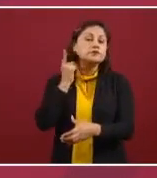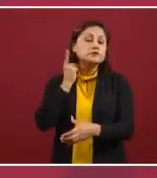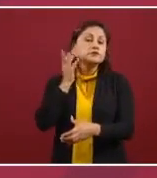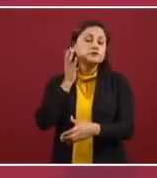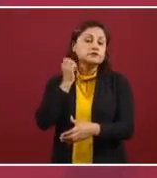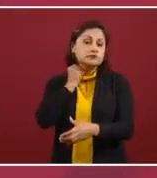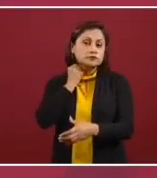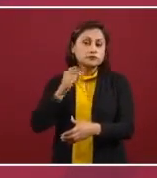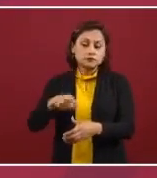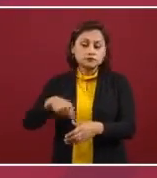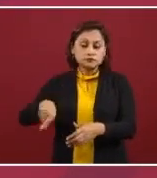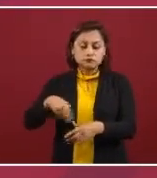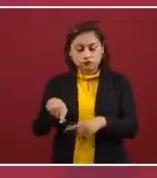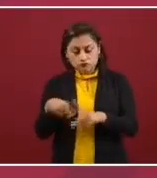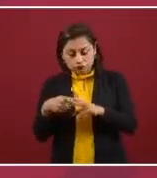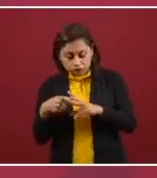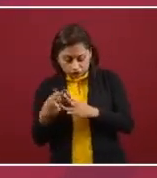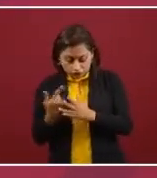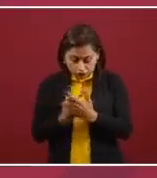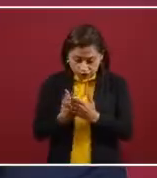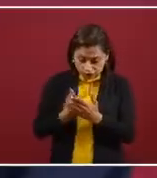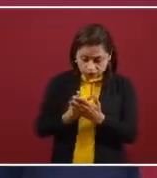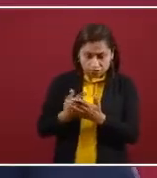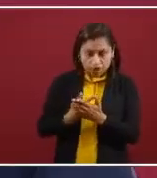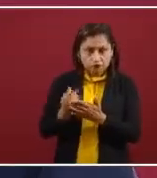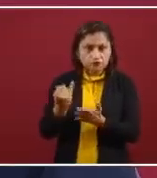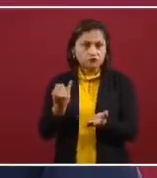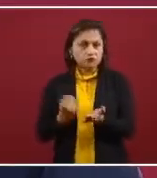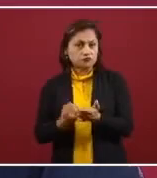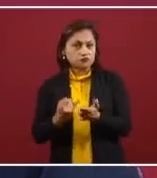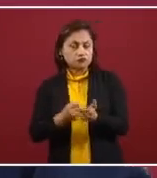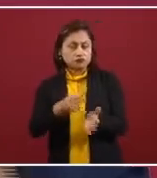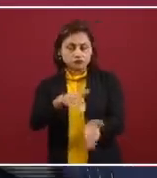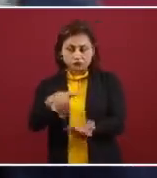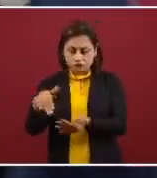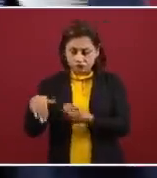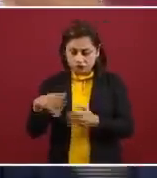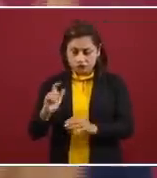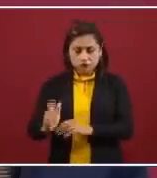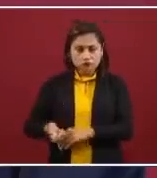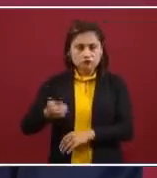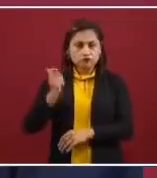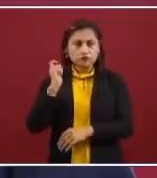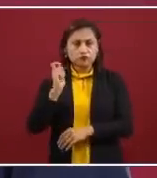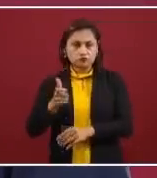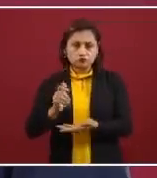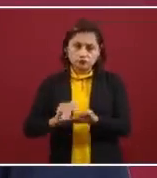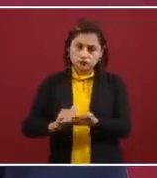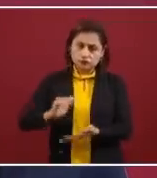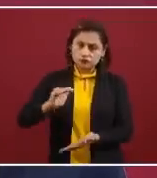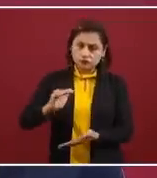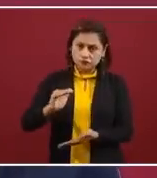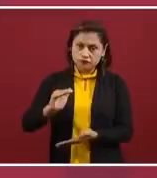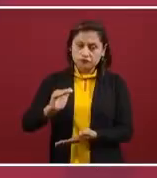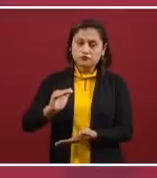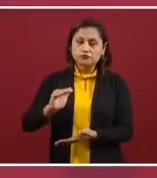le subían artificialmente a los ingresos para tener una bolsa